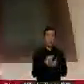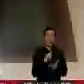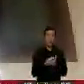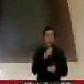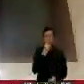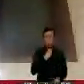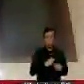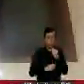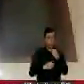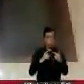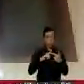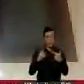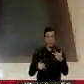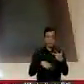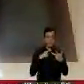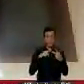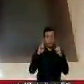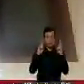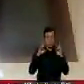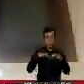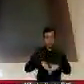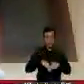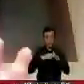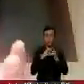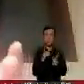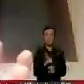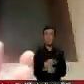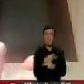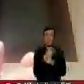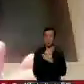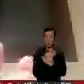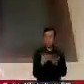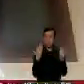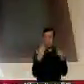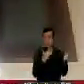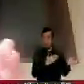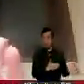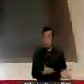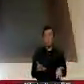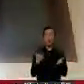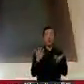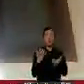alimentos, y la otra parte es para la reactivación productiva, y allí lo que se pretenden es